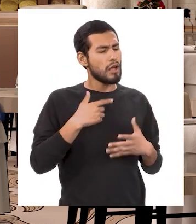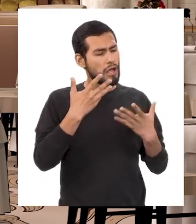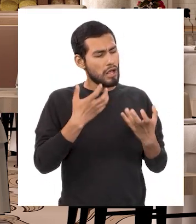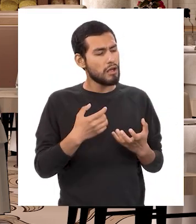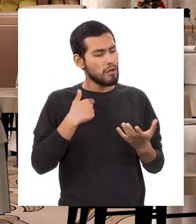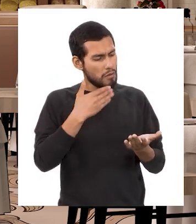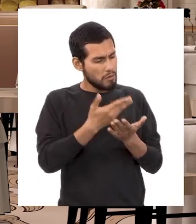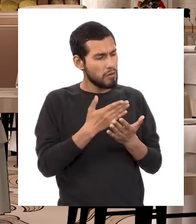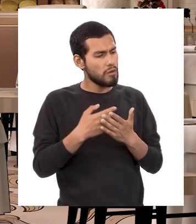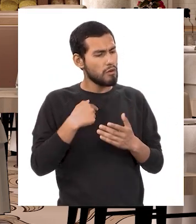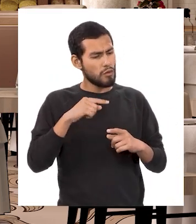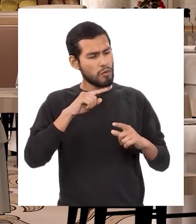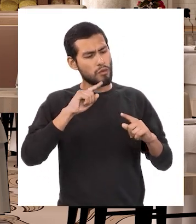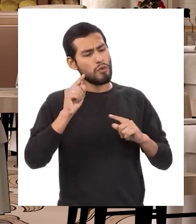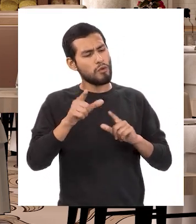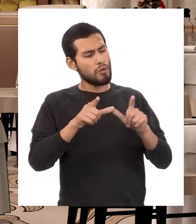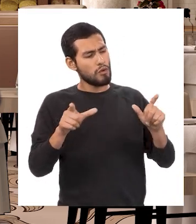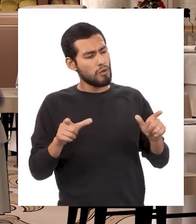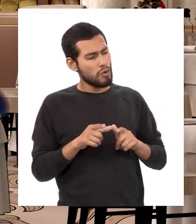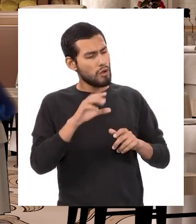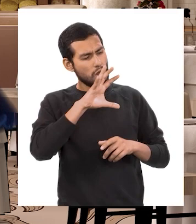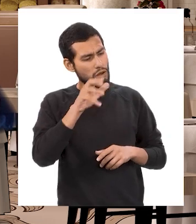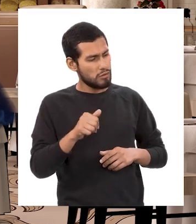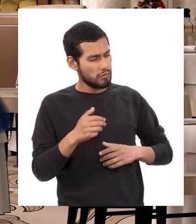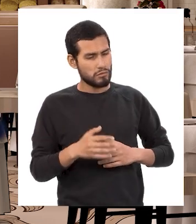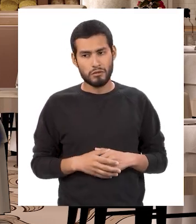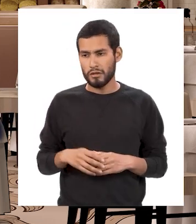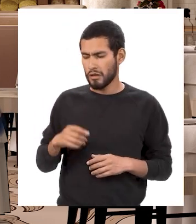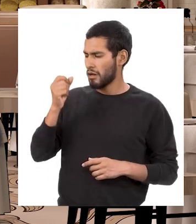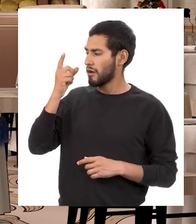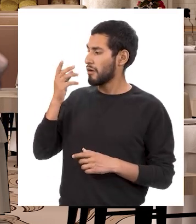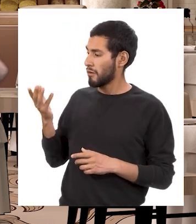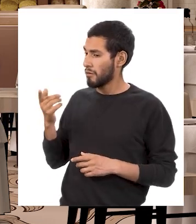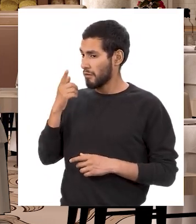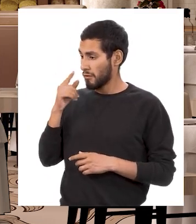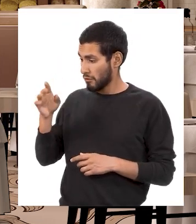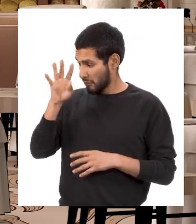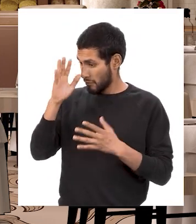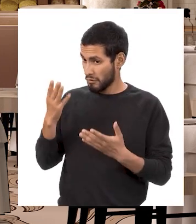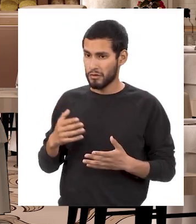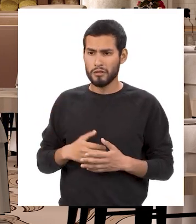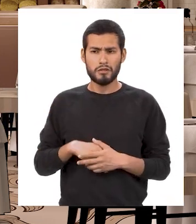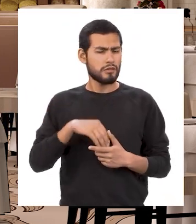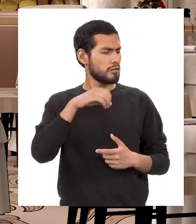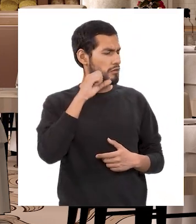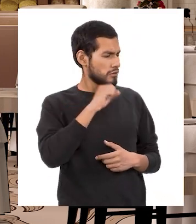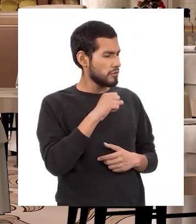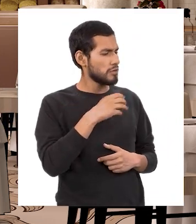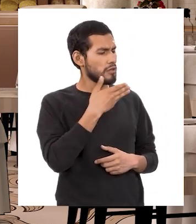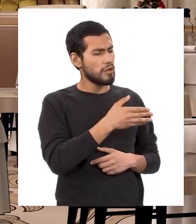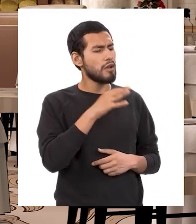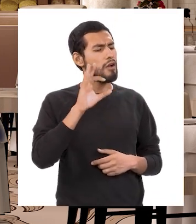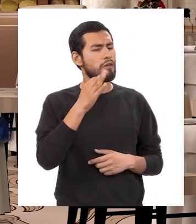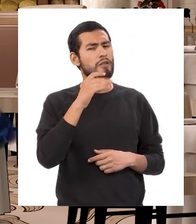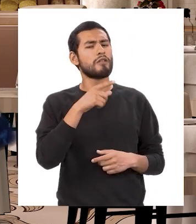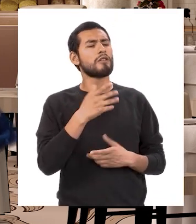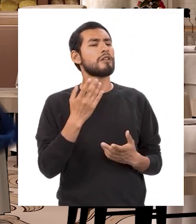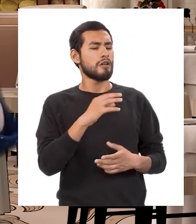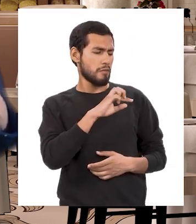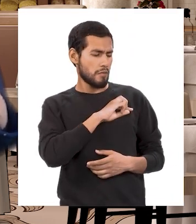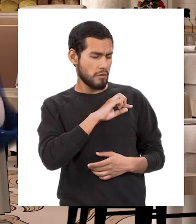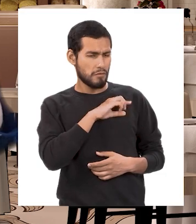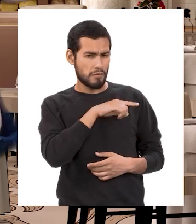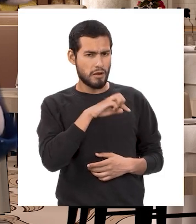Simplemente deseo que conste mi paso por Suez. Lo entiendo. ¿Este hombre es su criado? Así es. Un francés